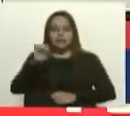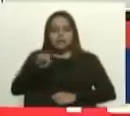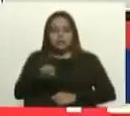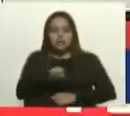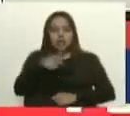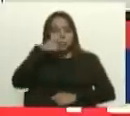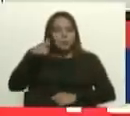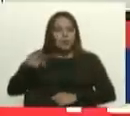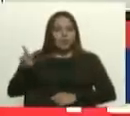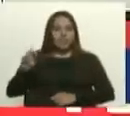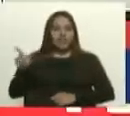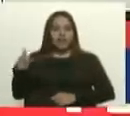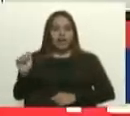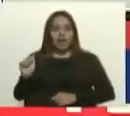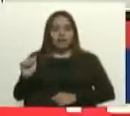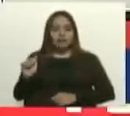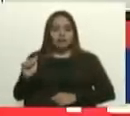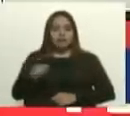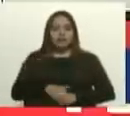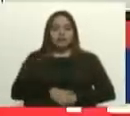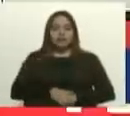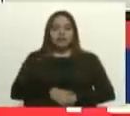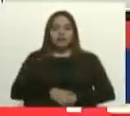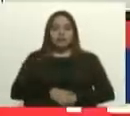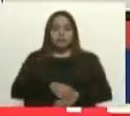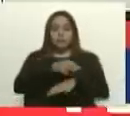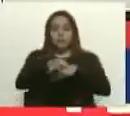en el municipio Rómulo Gallegos,